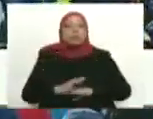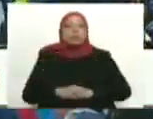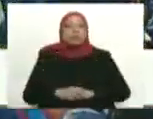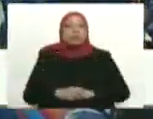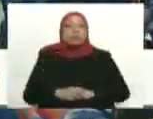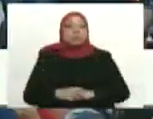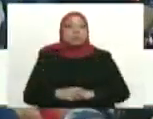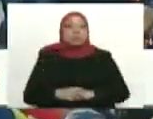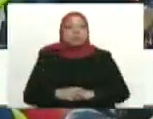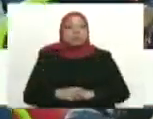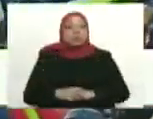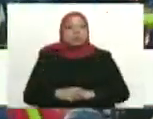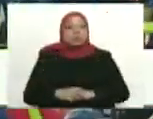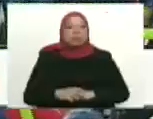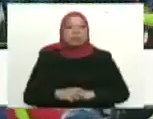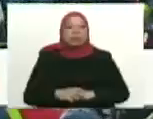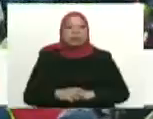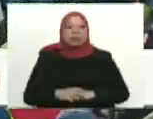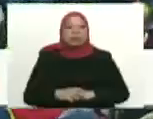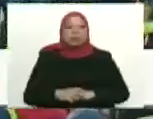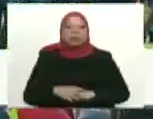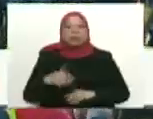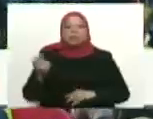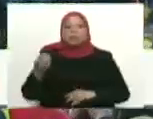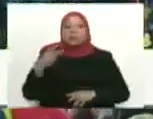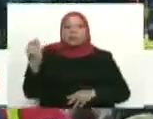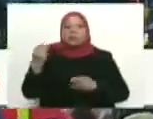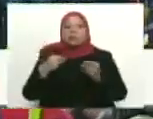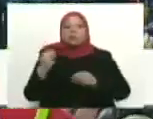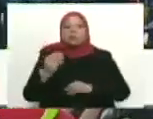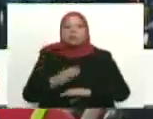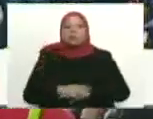más. Más aire.